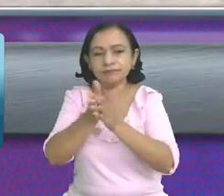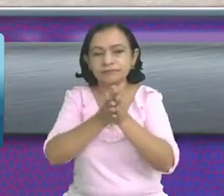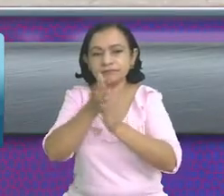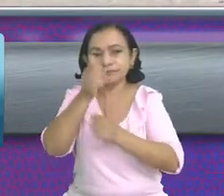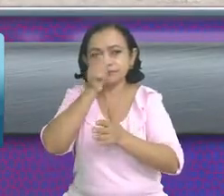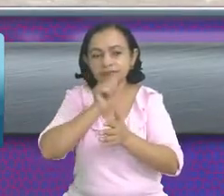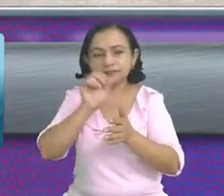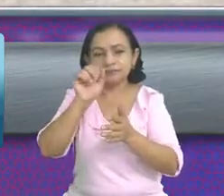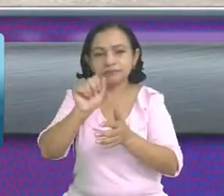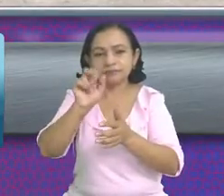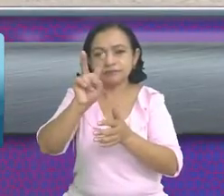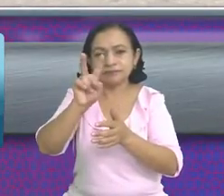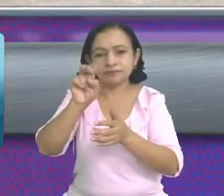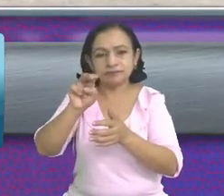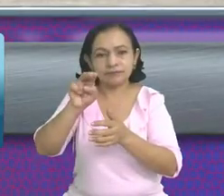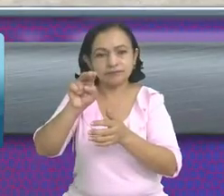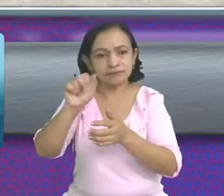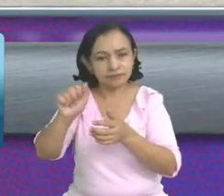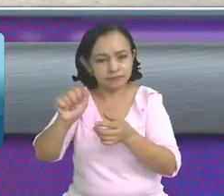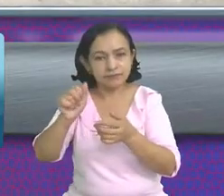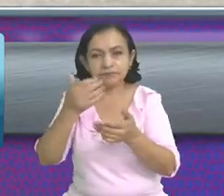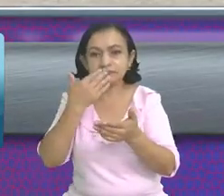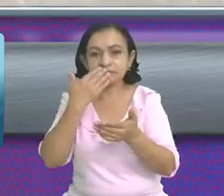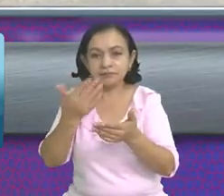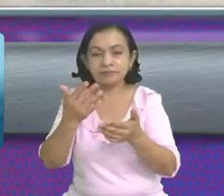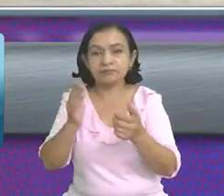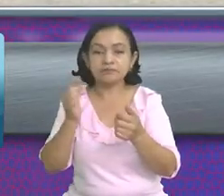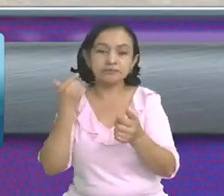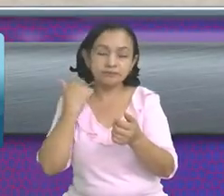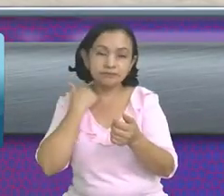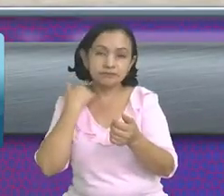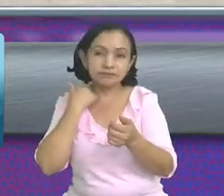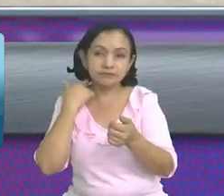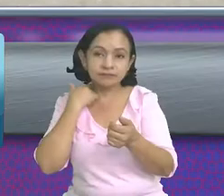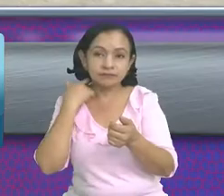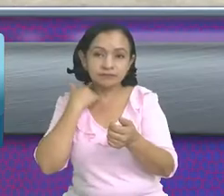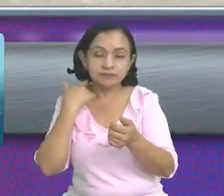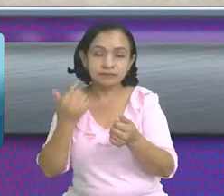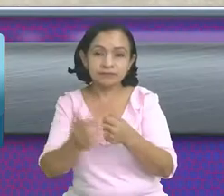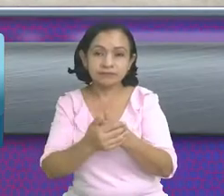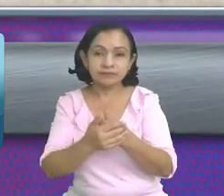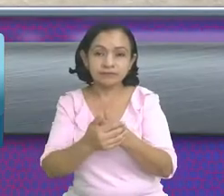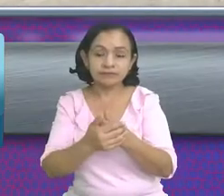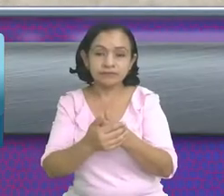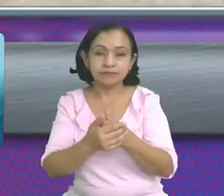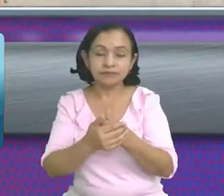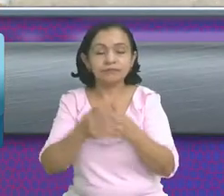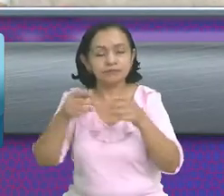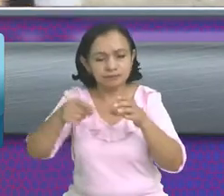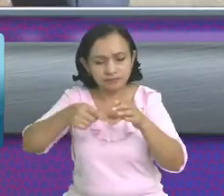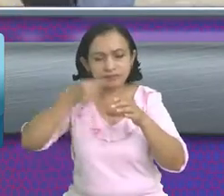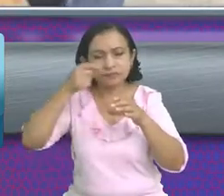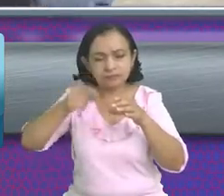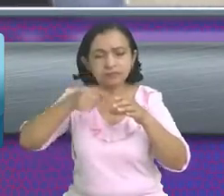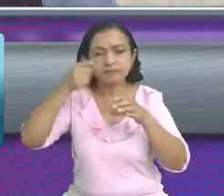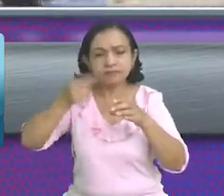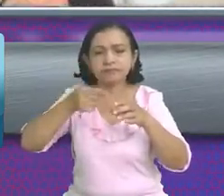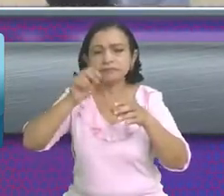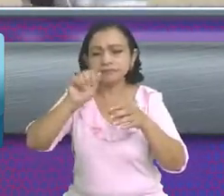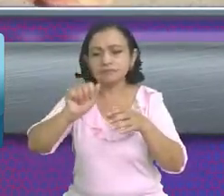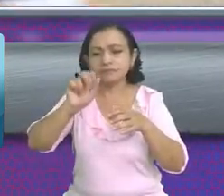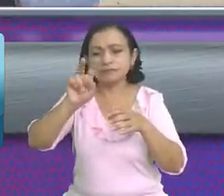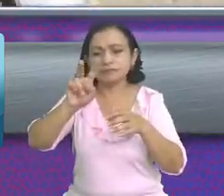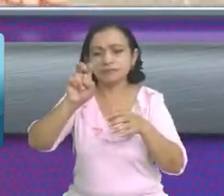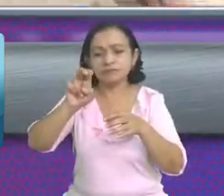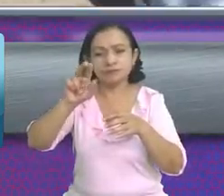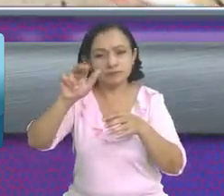es la avenita, por ejemplo, la granulada es muy buena. Exacto, siempre y cuando él incluso le sirve comerse las hojuelas, que eso